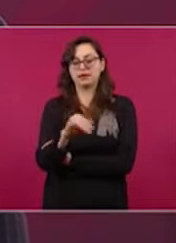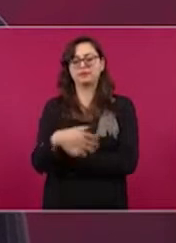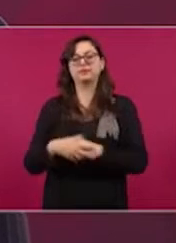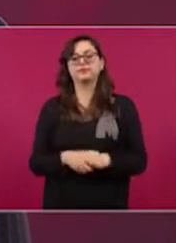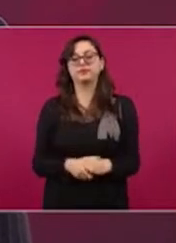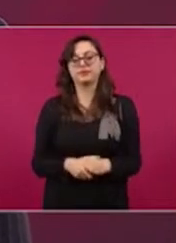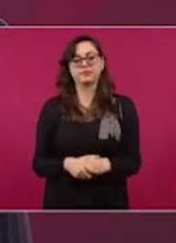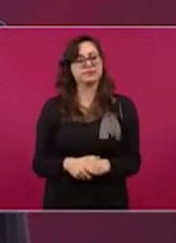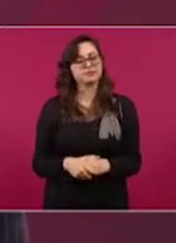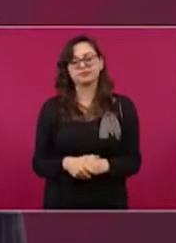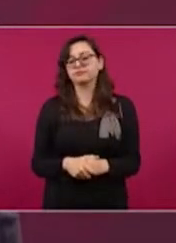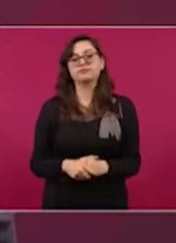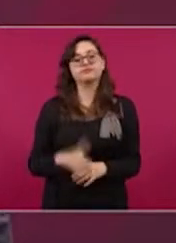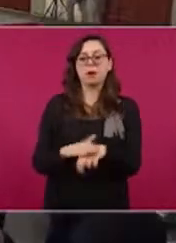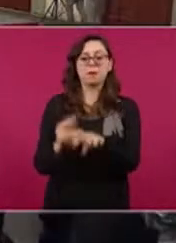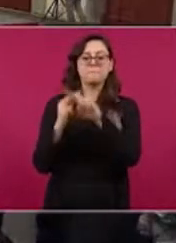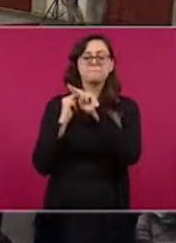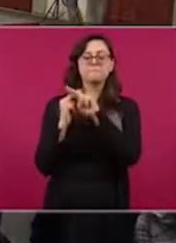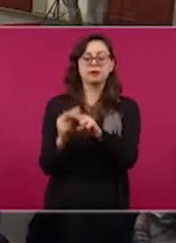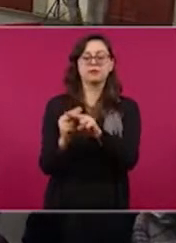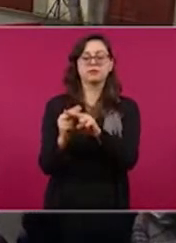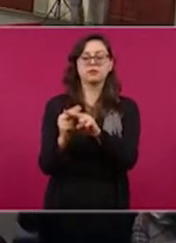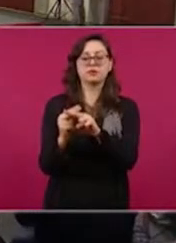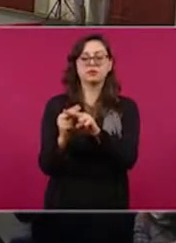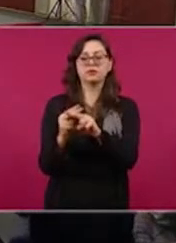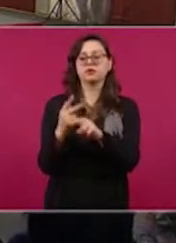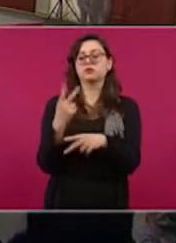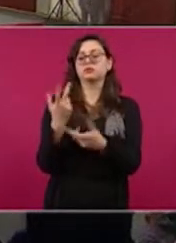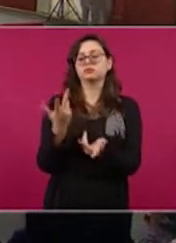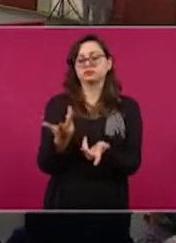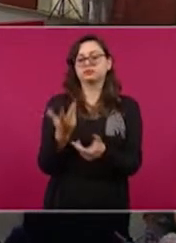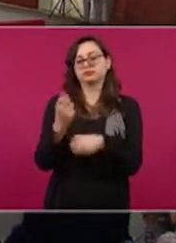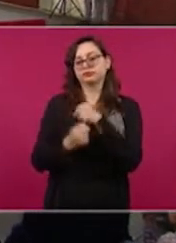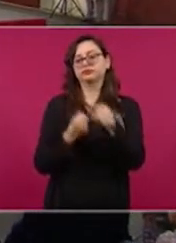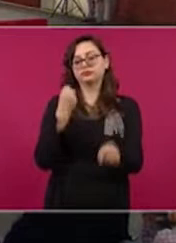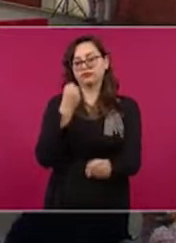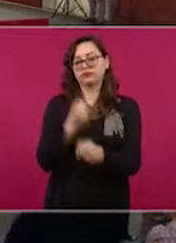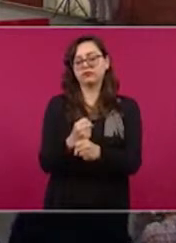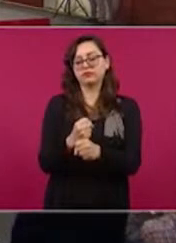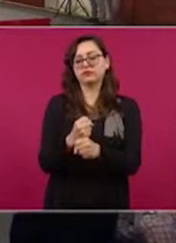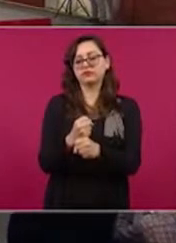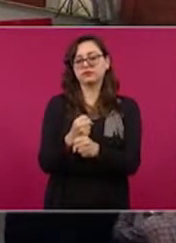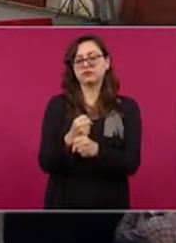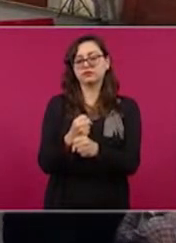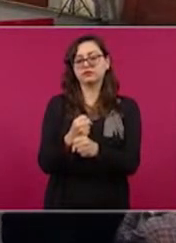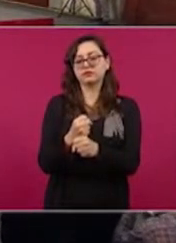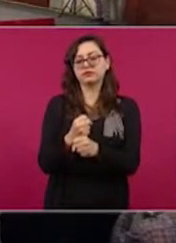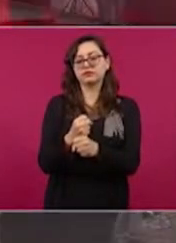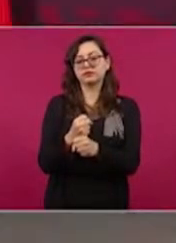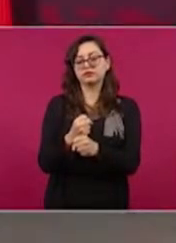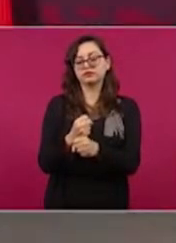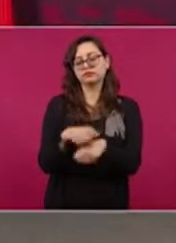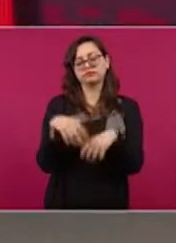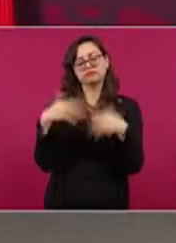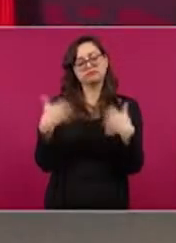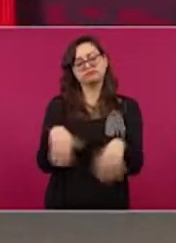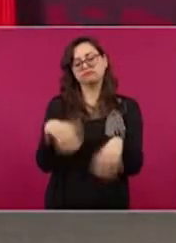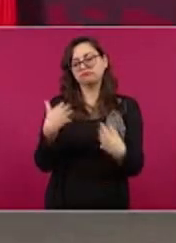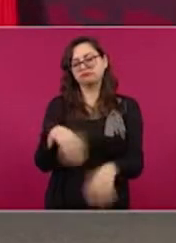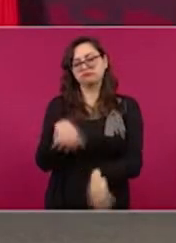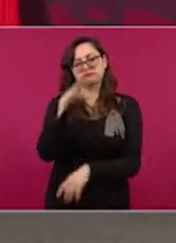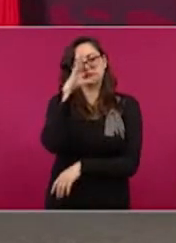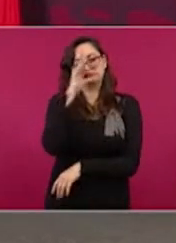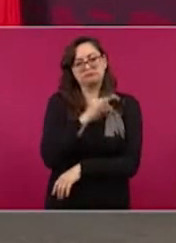Palacio Nacional, Luisa María Alcalde, quien es titular del Trabajo y Previsión Social, informó que se prevé que para el primer trimestre